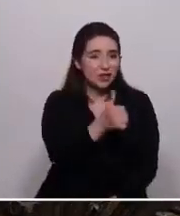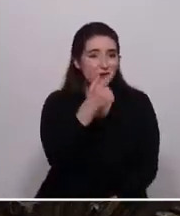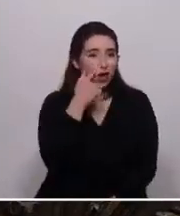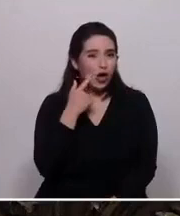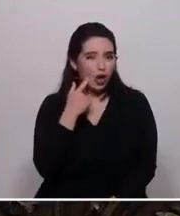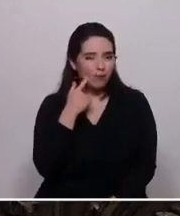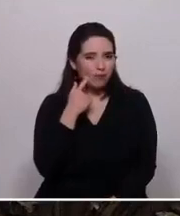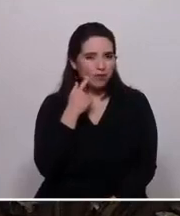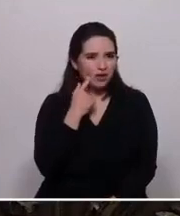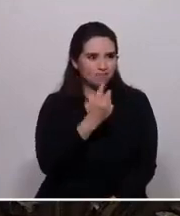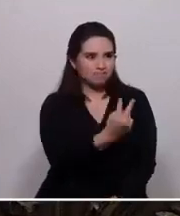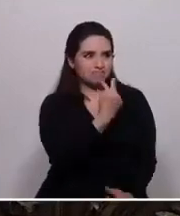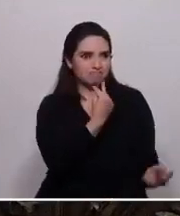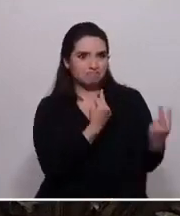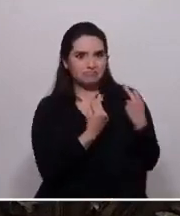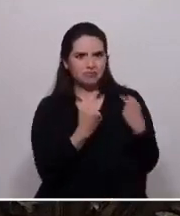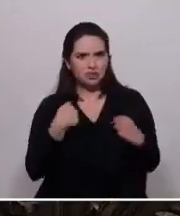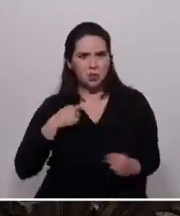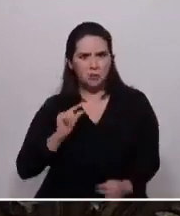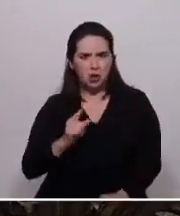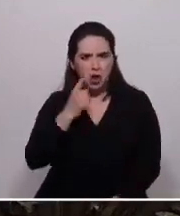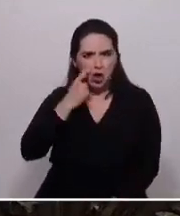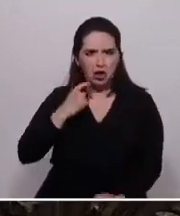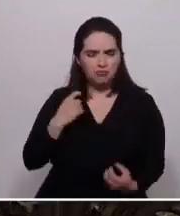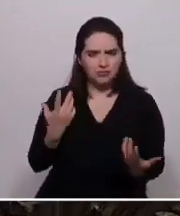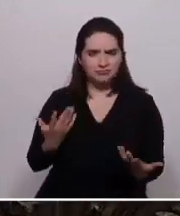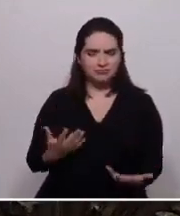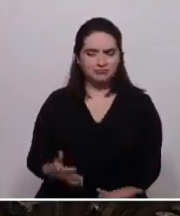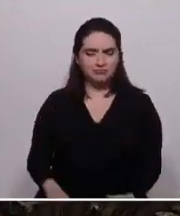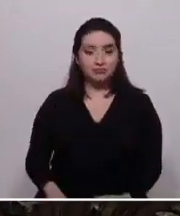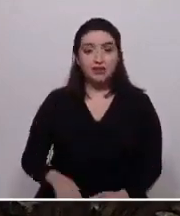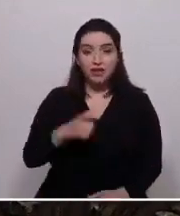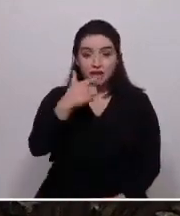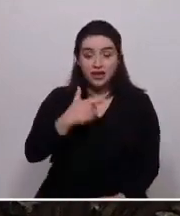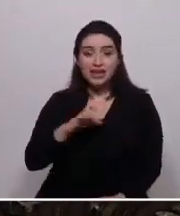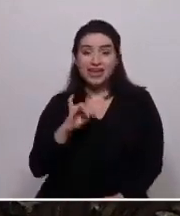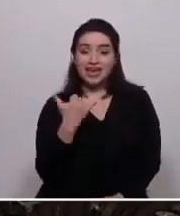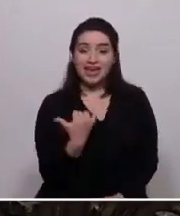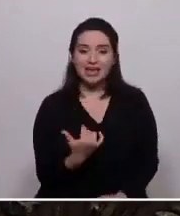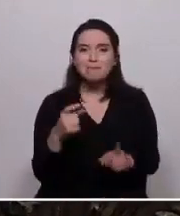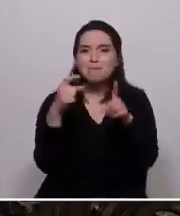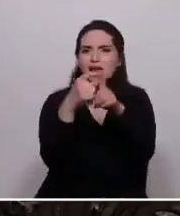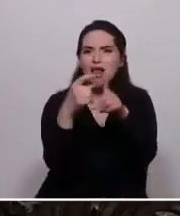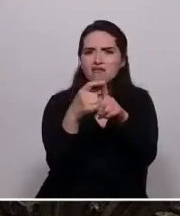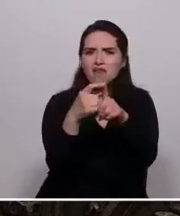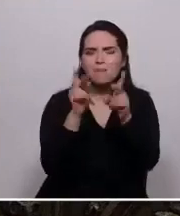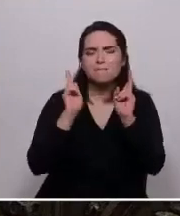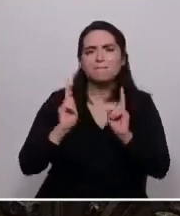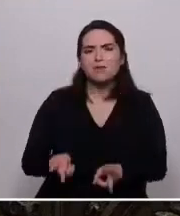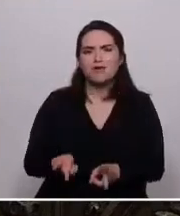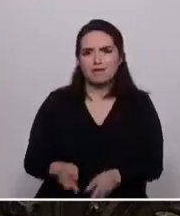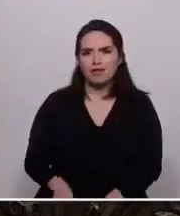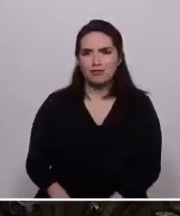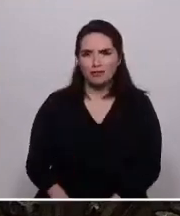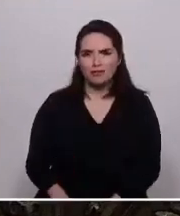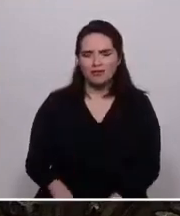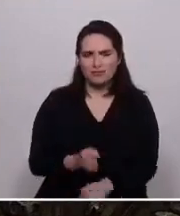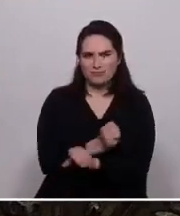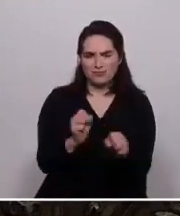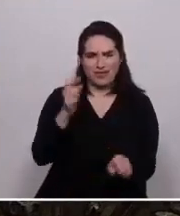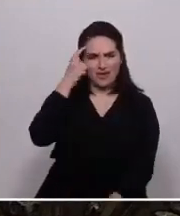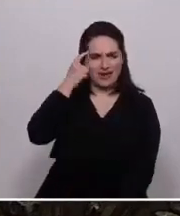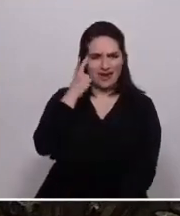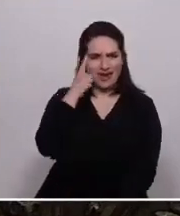poca hombría. Porque en este rincón del mundo ser gay es una palabra prohibida, algo impensado.